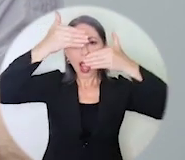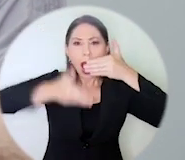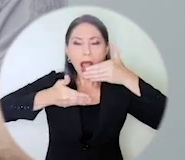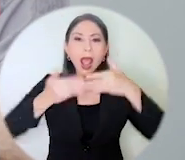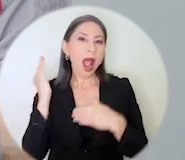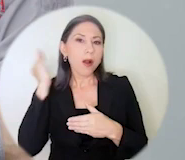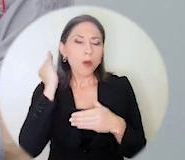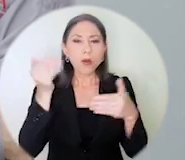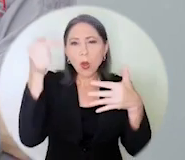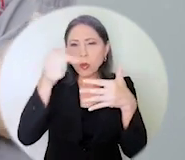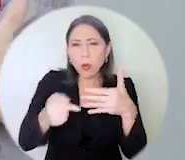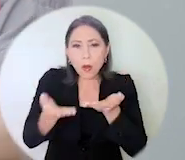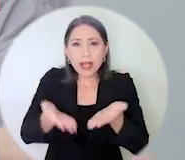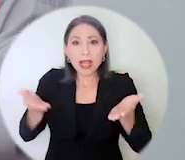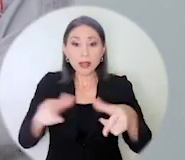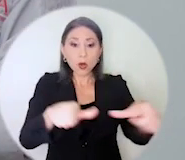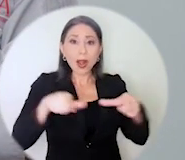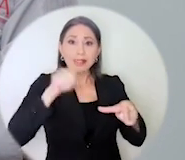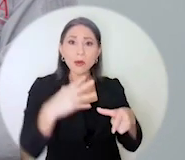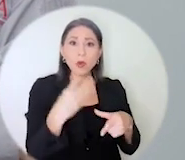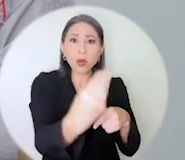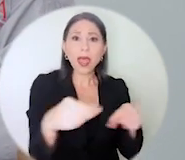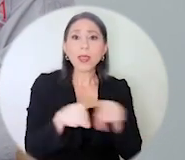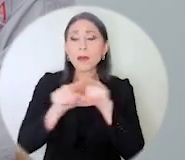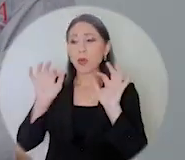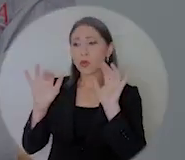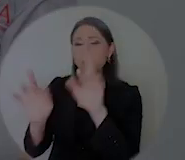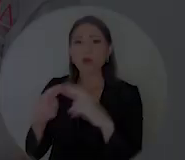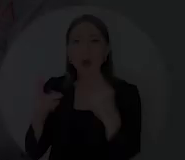alcohol en gel y todos los demás materiales, tanto en las rutas de evacuación como en los puntos de reunión.